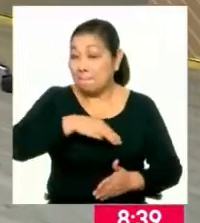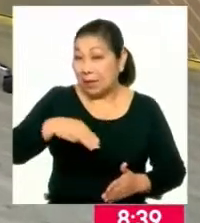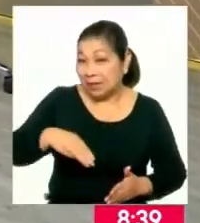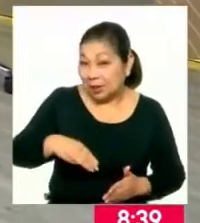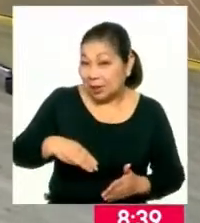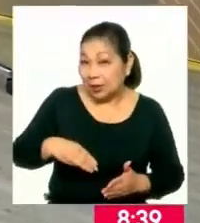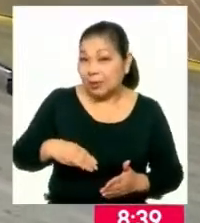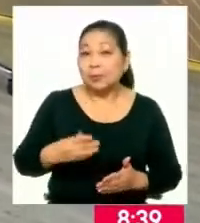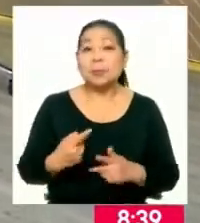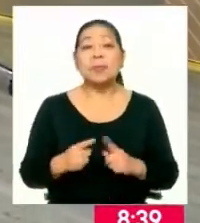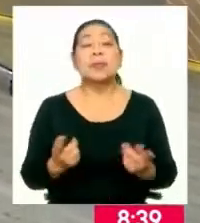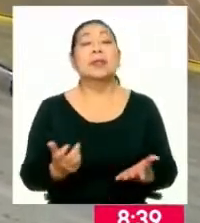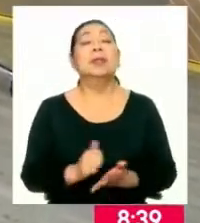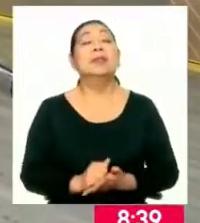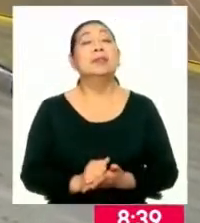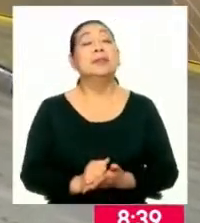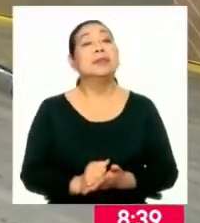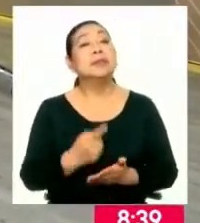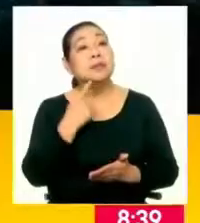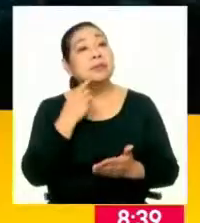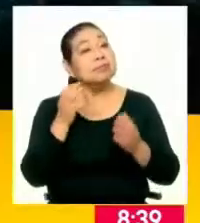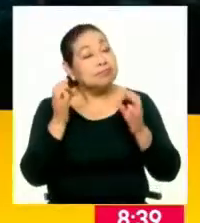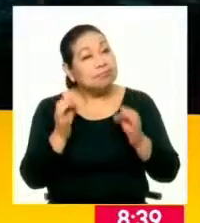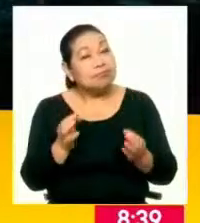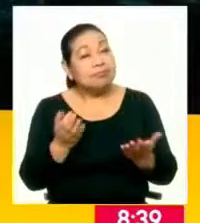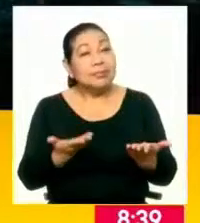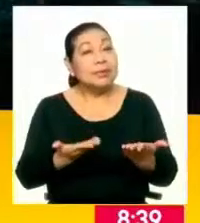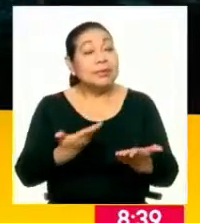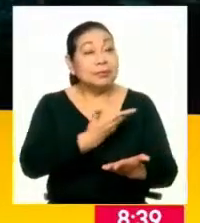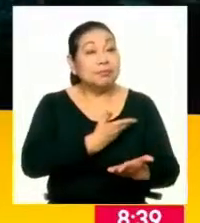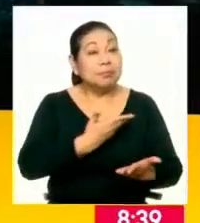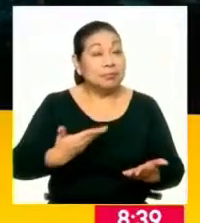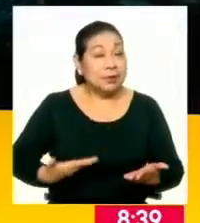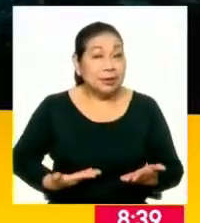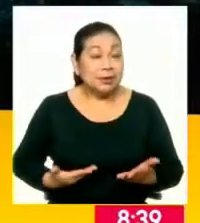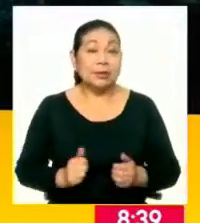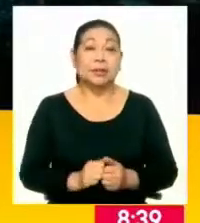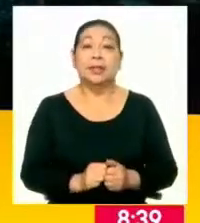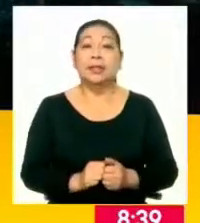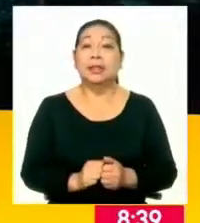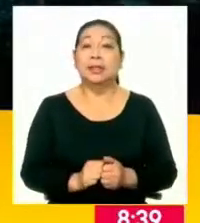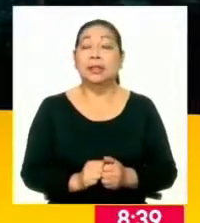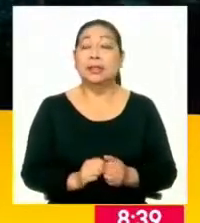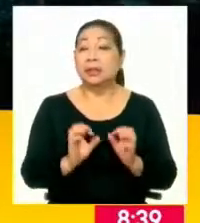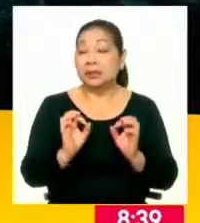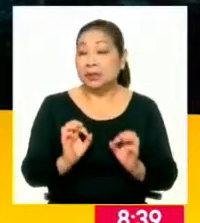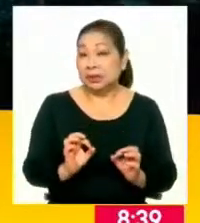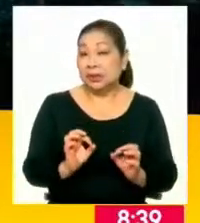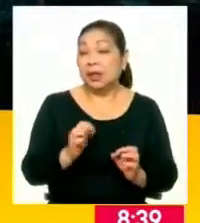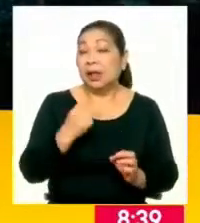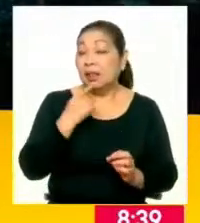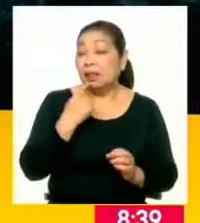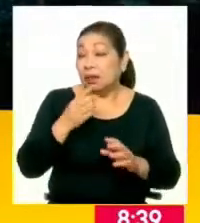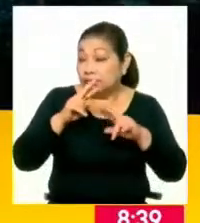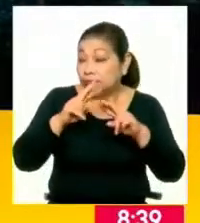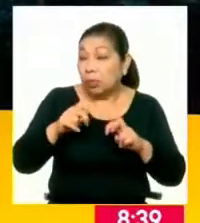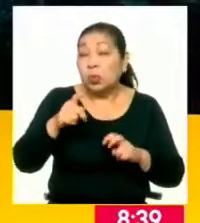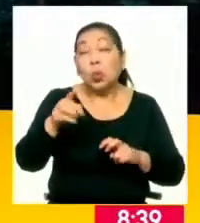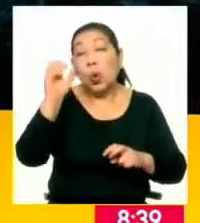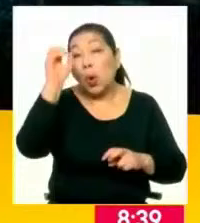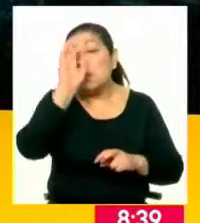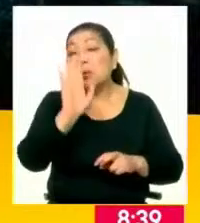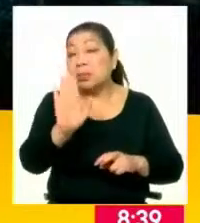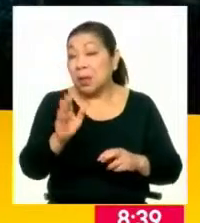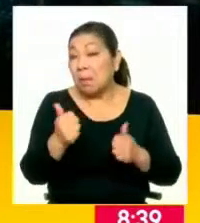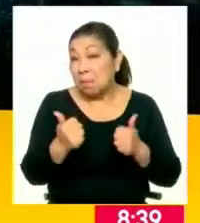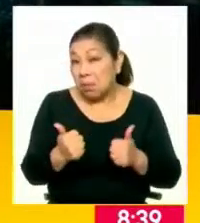Pero la acusación que está en ciernes al presidente de la República, sí habría que analizarlo. Desde tu punto de vista,